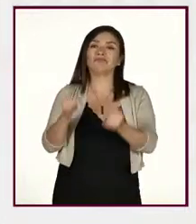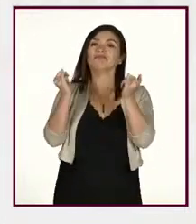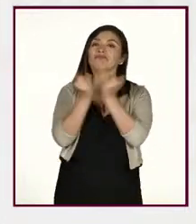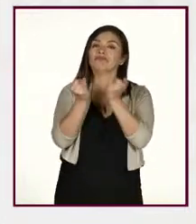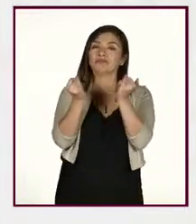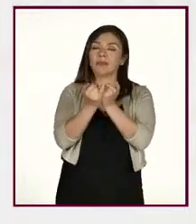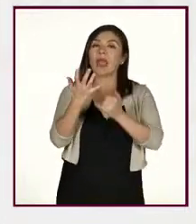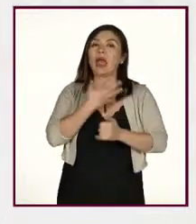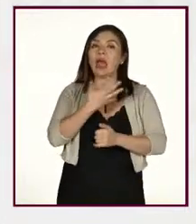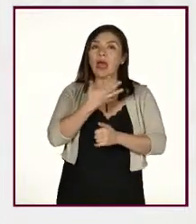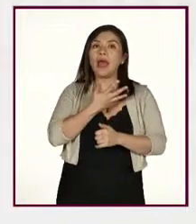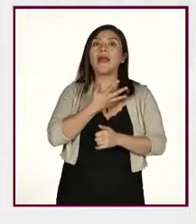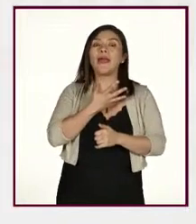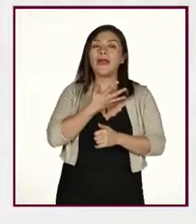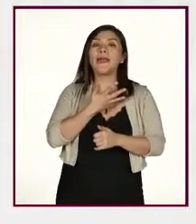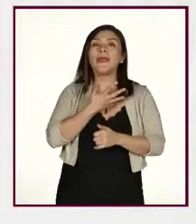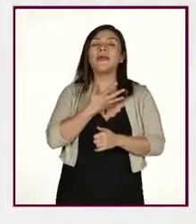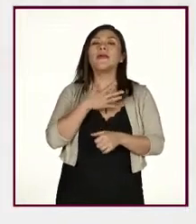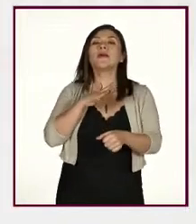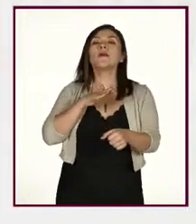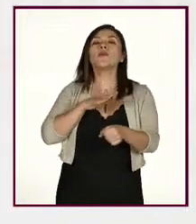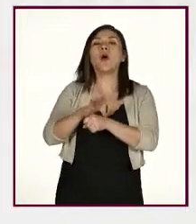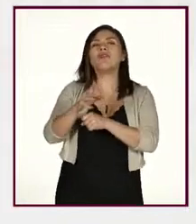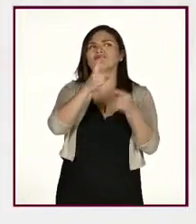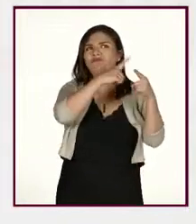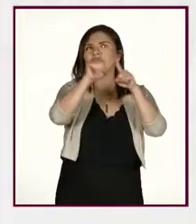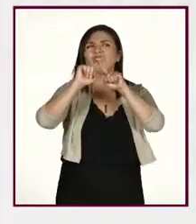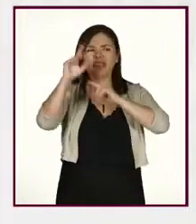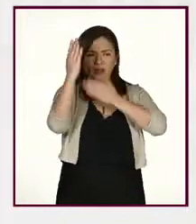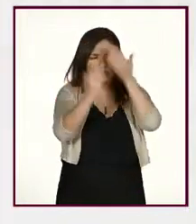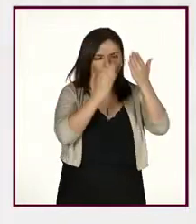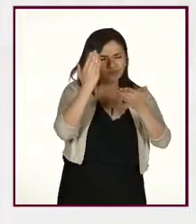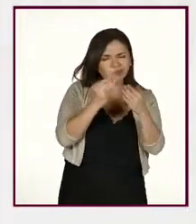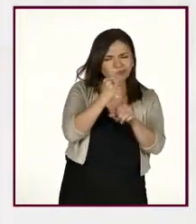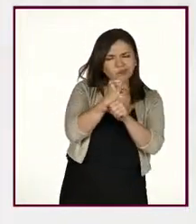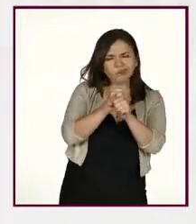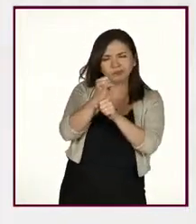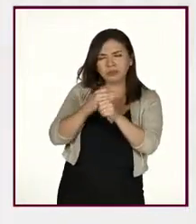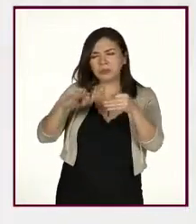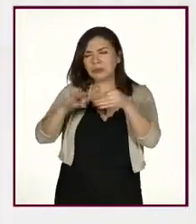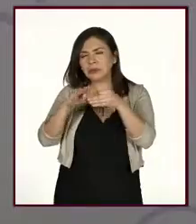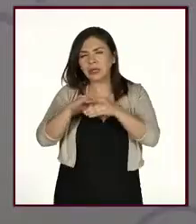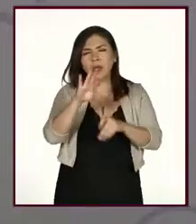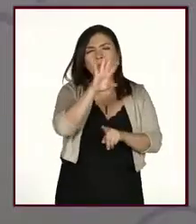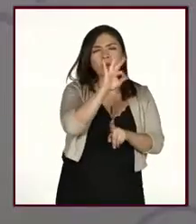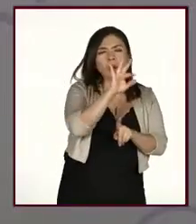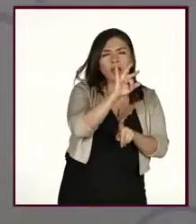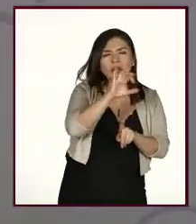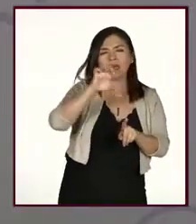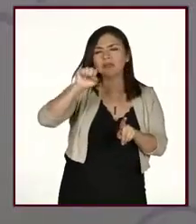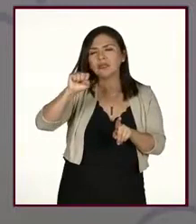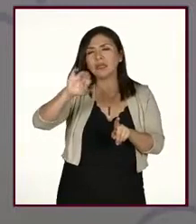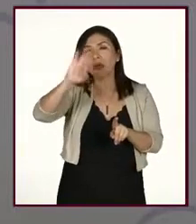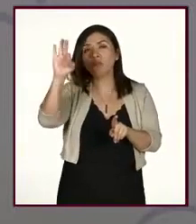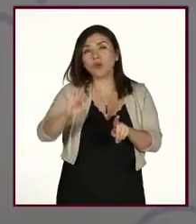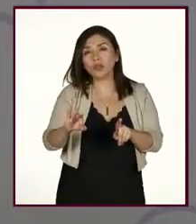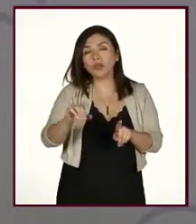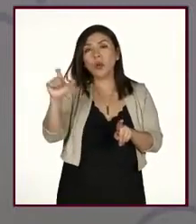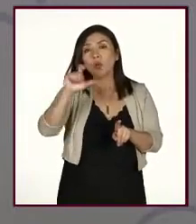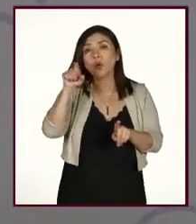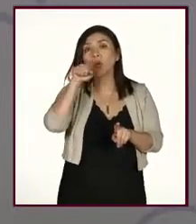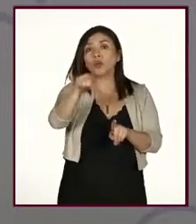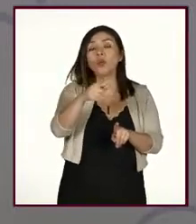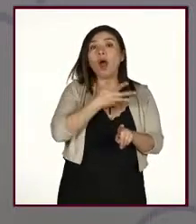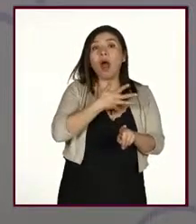hay el factor de heredabilidad. Diferentes estudios nos hablan que de un 40 a un 60% cuando tenemos algún